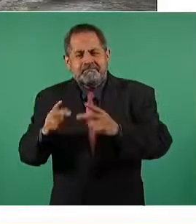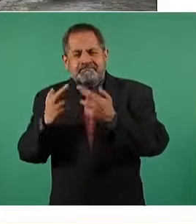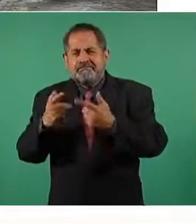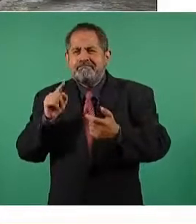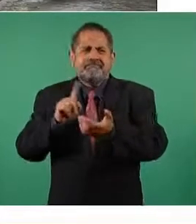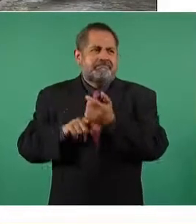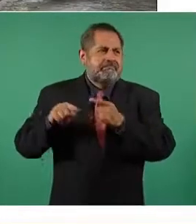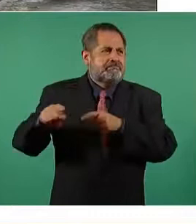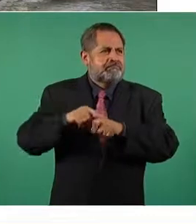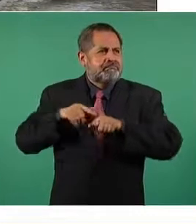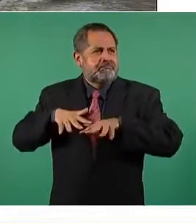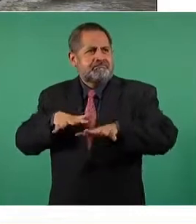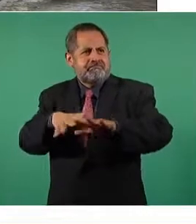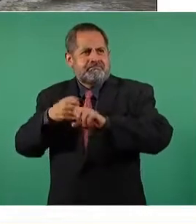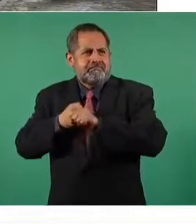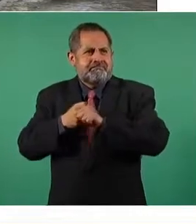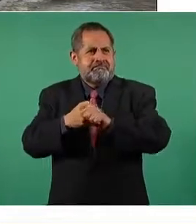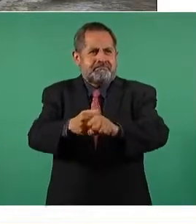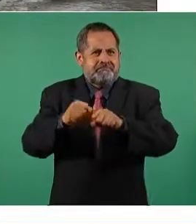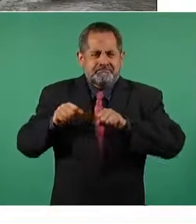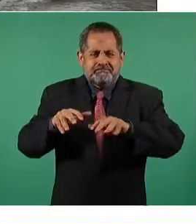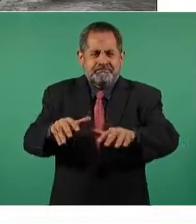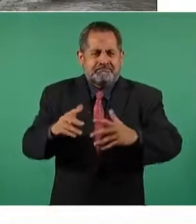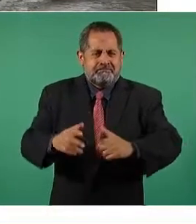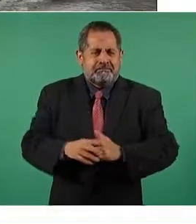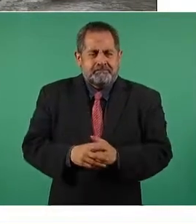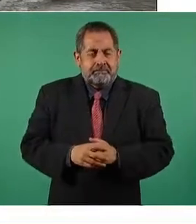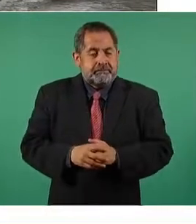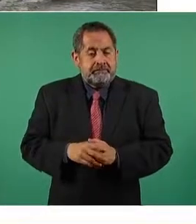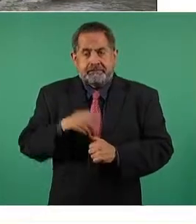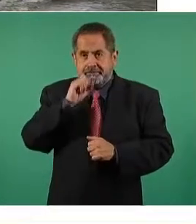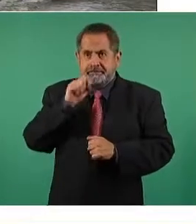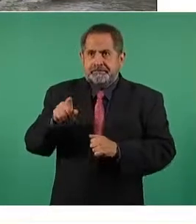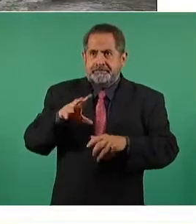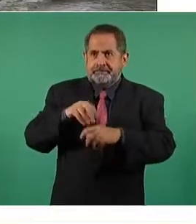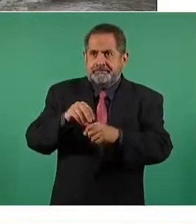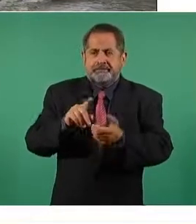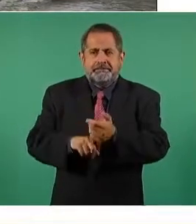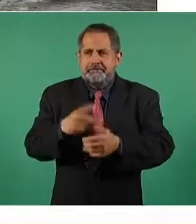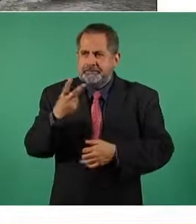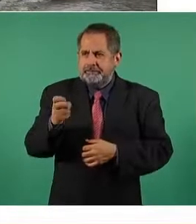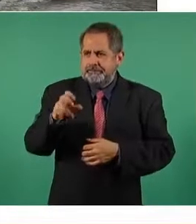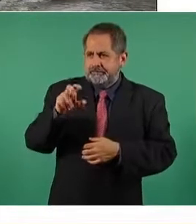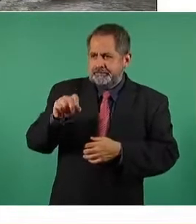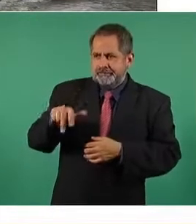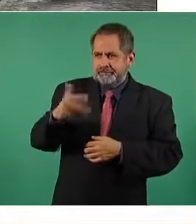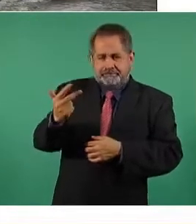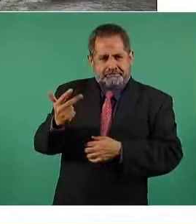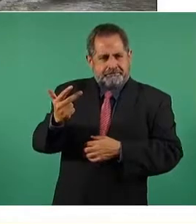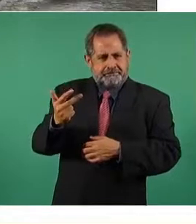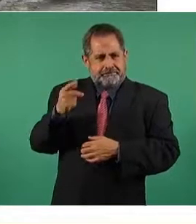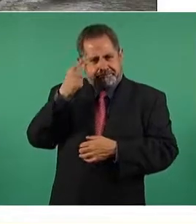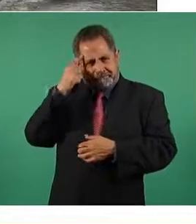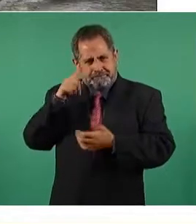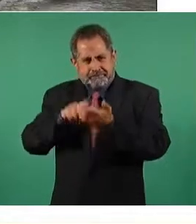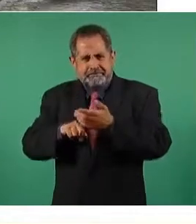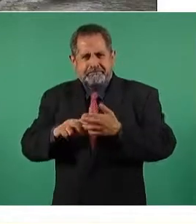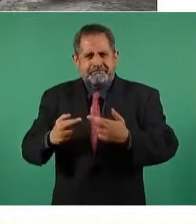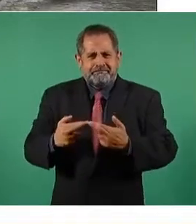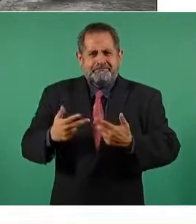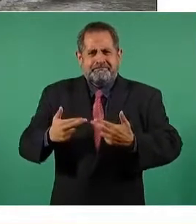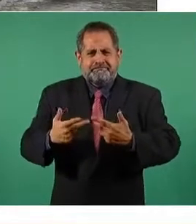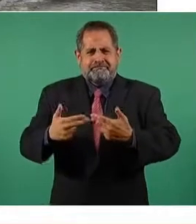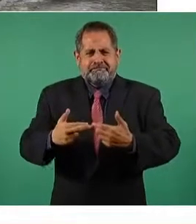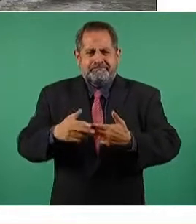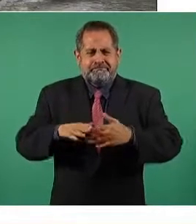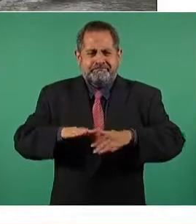consecuencia de las fuerzas del empuje del agua. También se registraron 213 desprendimientos de carpeta asfáltica